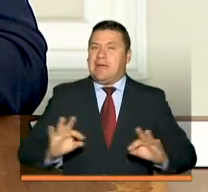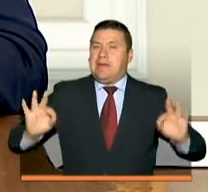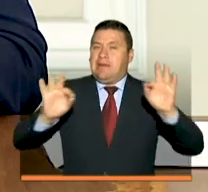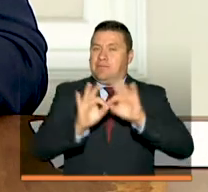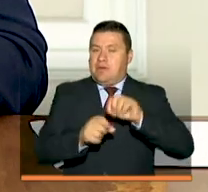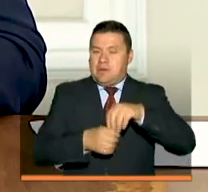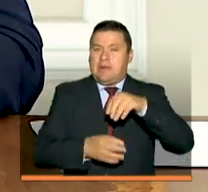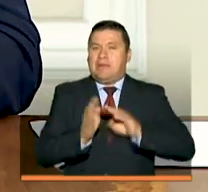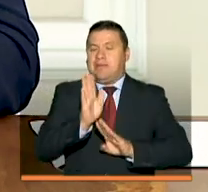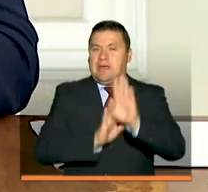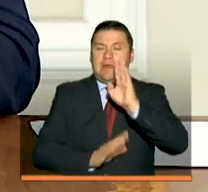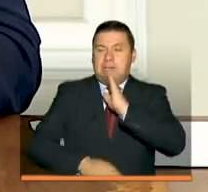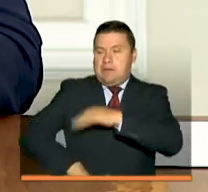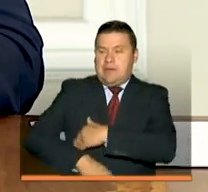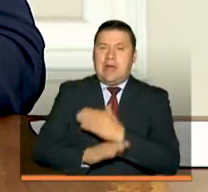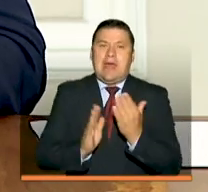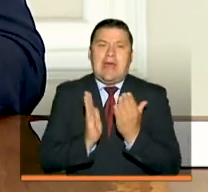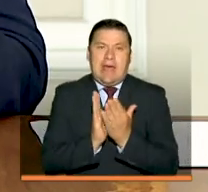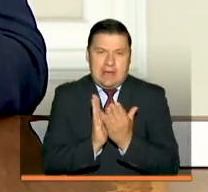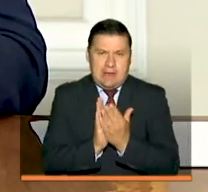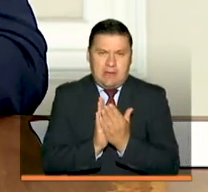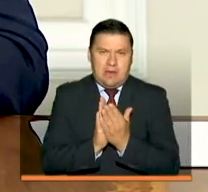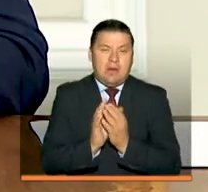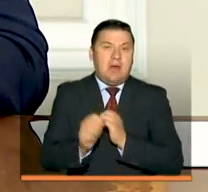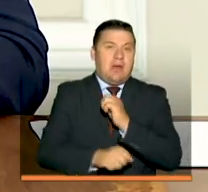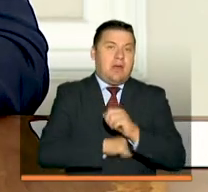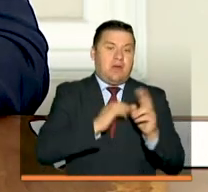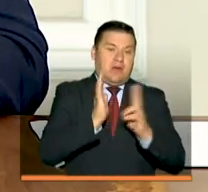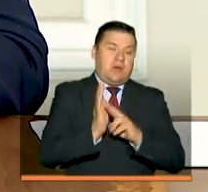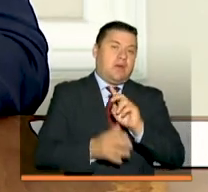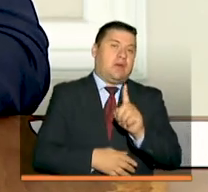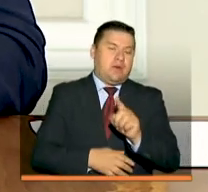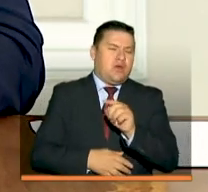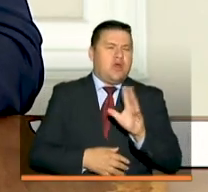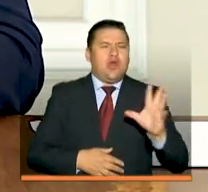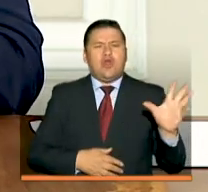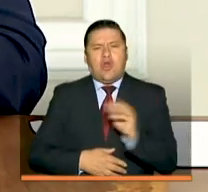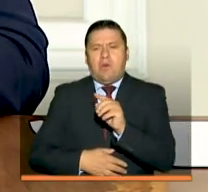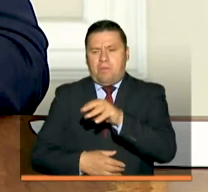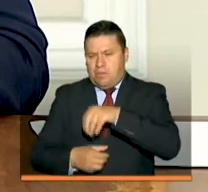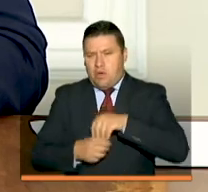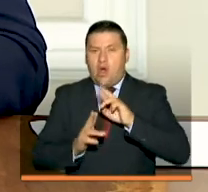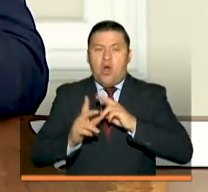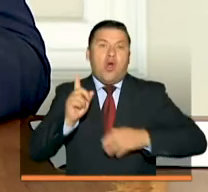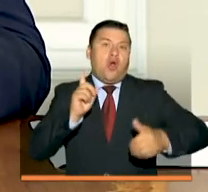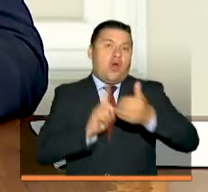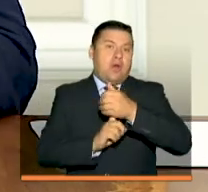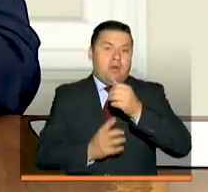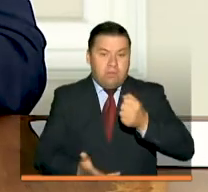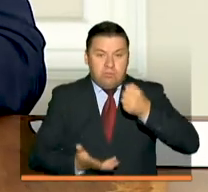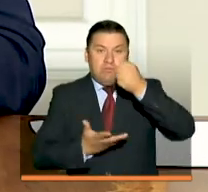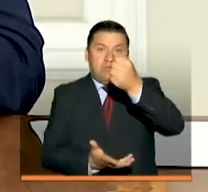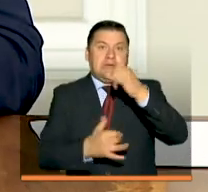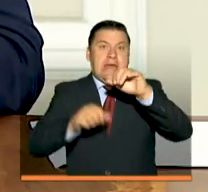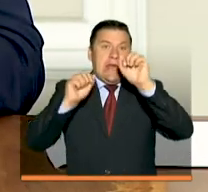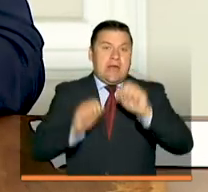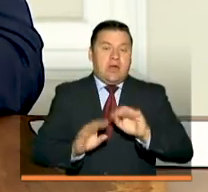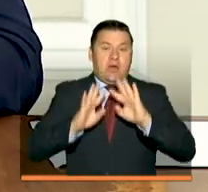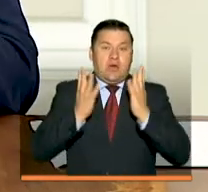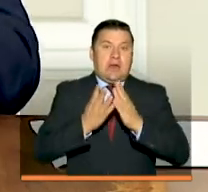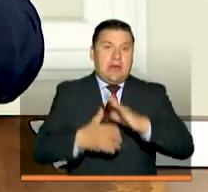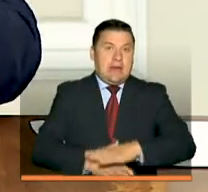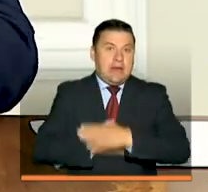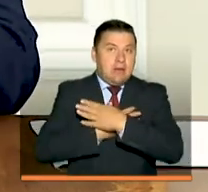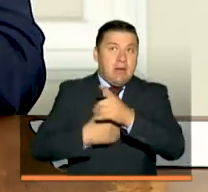que está desarrollando el Ministerio de Educación para el año 2021, toda vez que logramos que el presupuesto aprobado por el Congreso